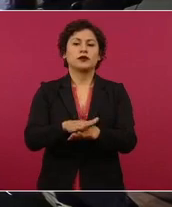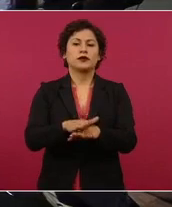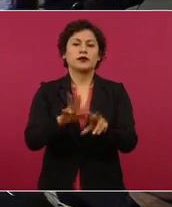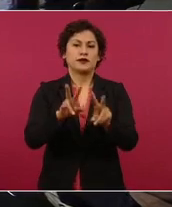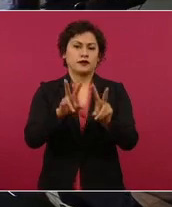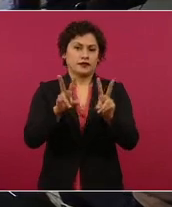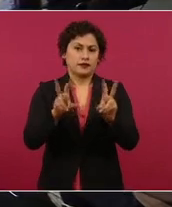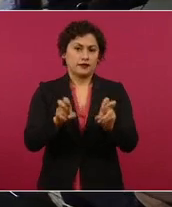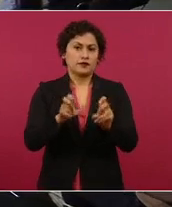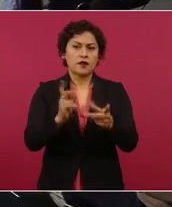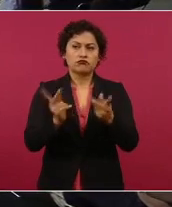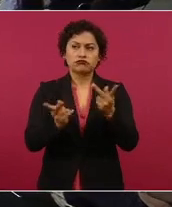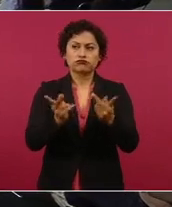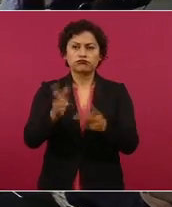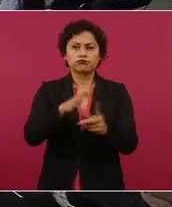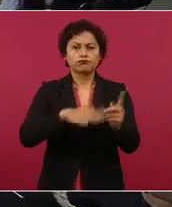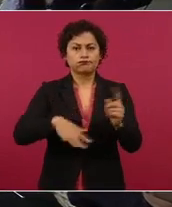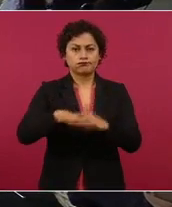consultas